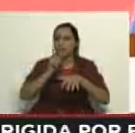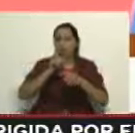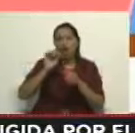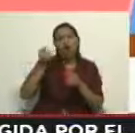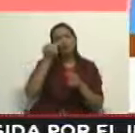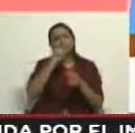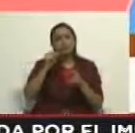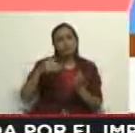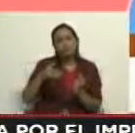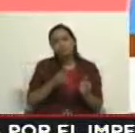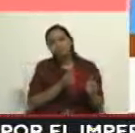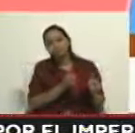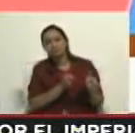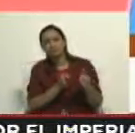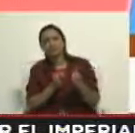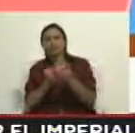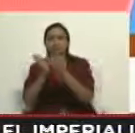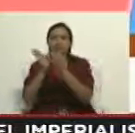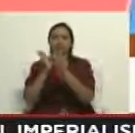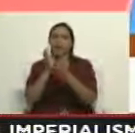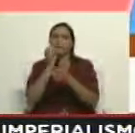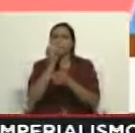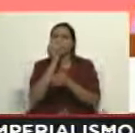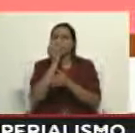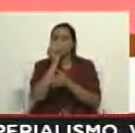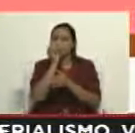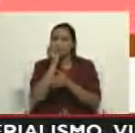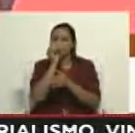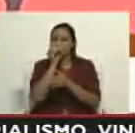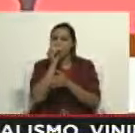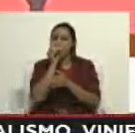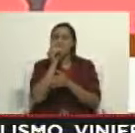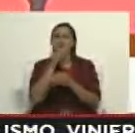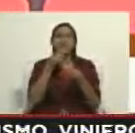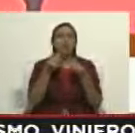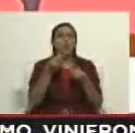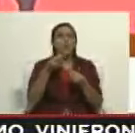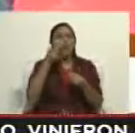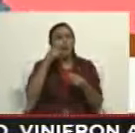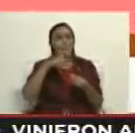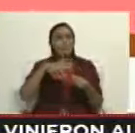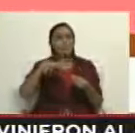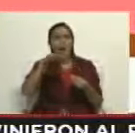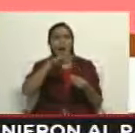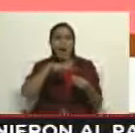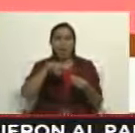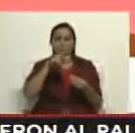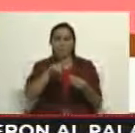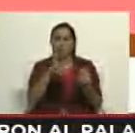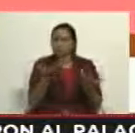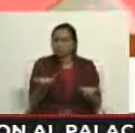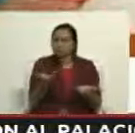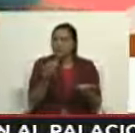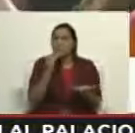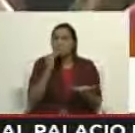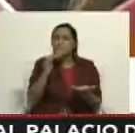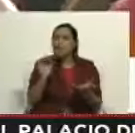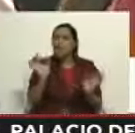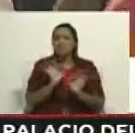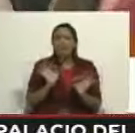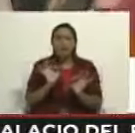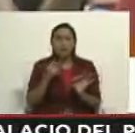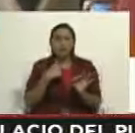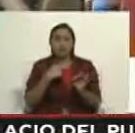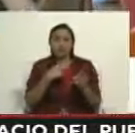cómo estaba el pueblo allí alrededor del palacio? Sin nada, sin nada. Como era la